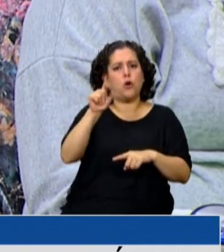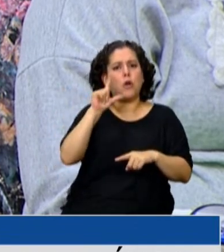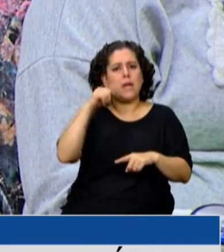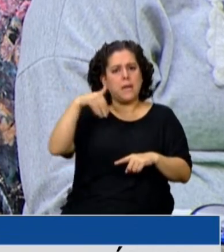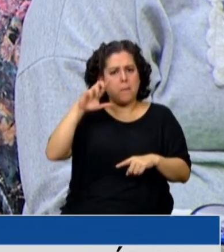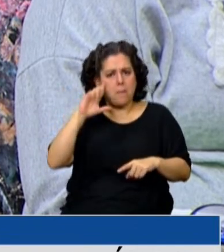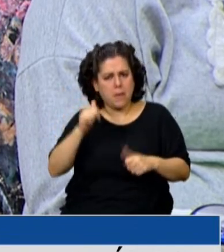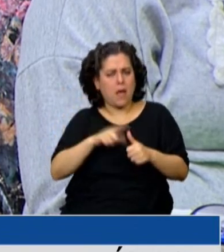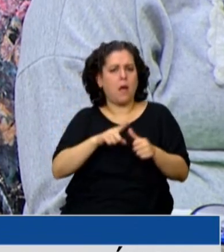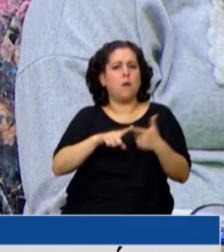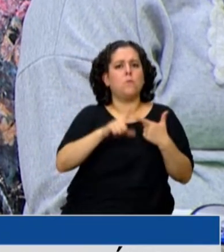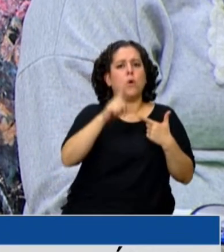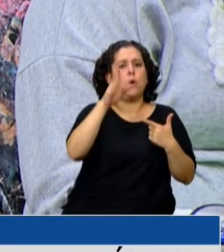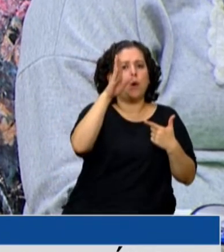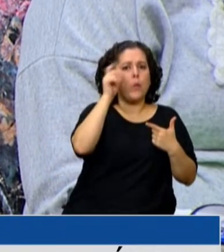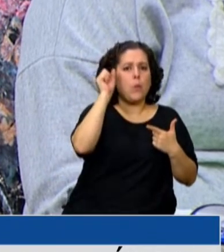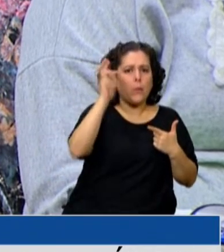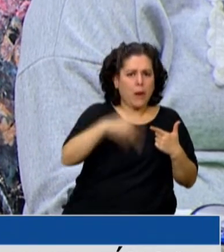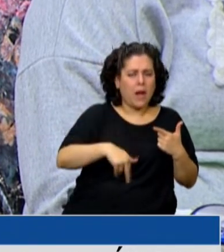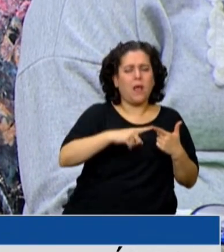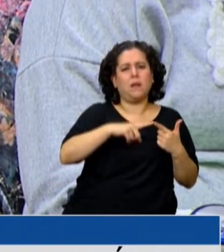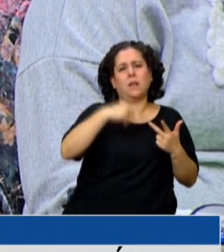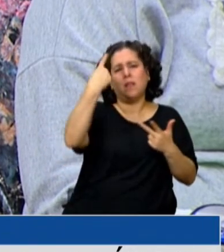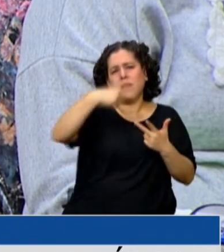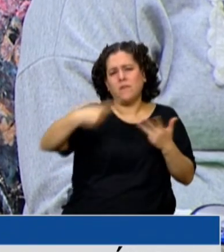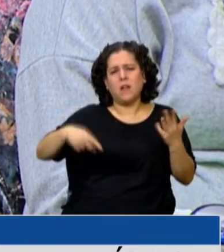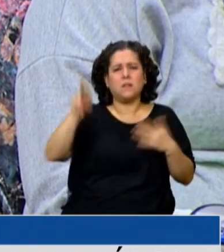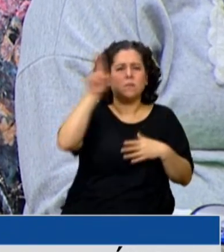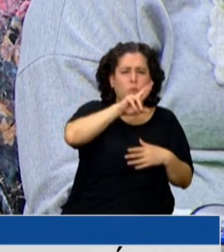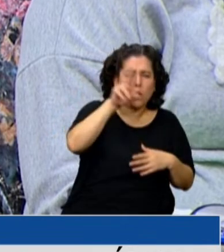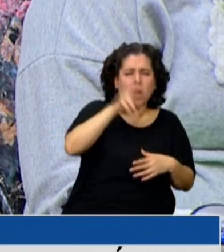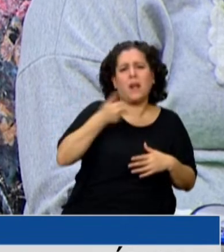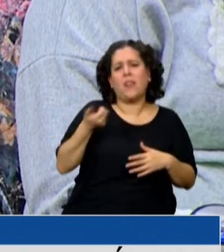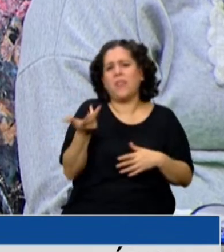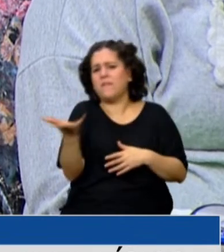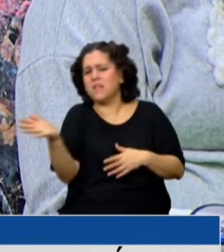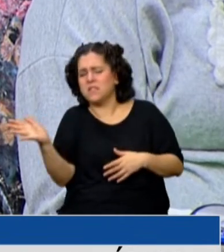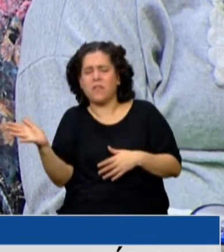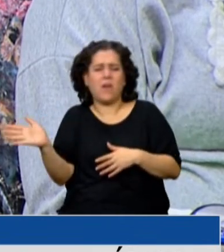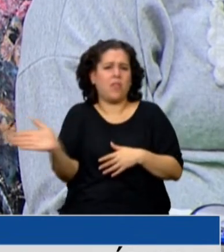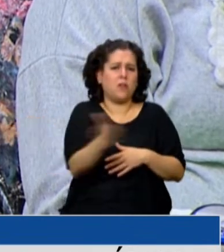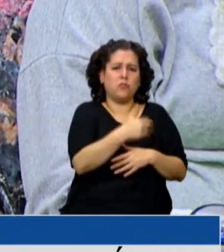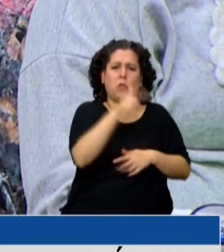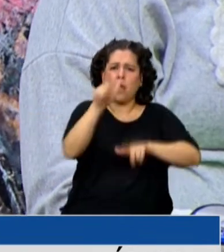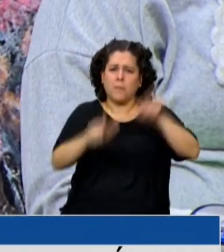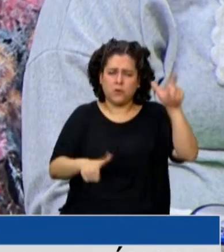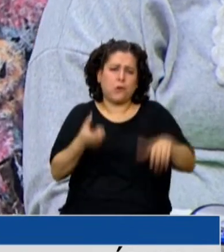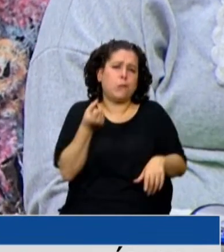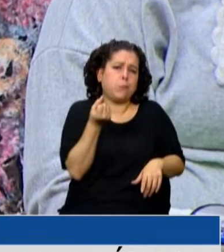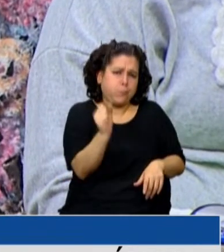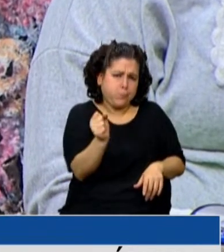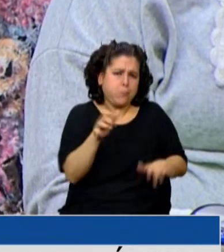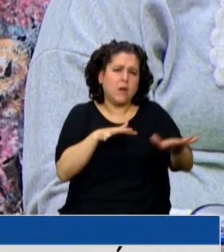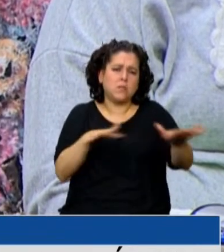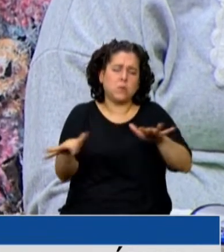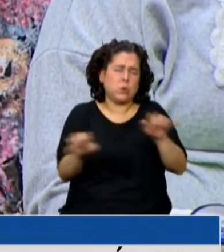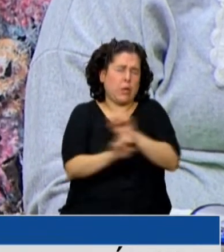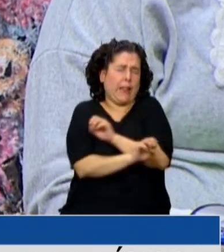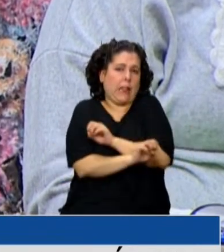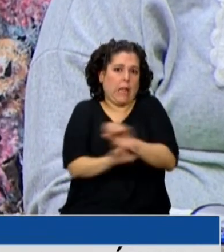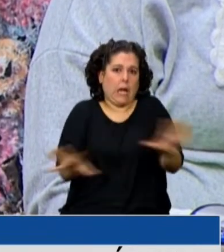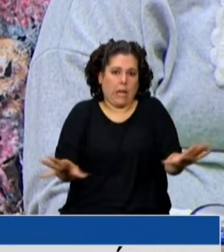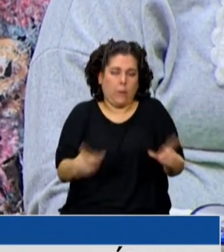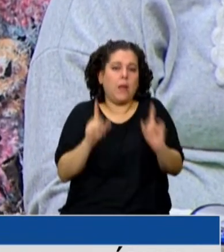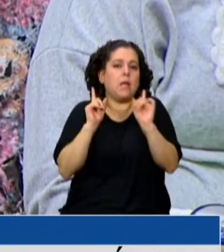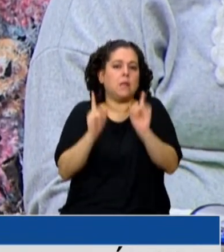Belén, por tantas mujeres y diversidades que han pasado por situaciones tremendas,